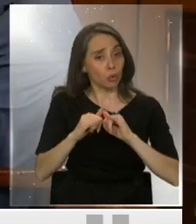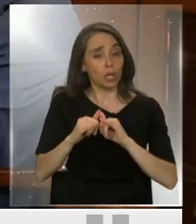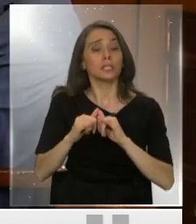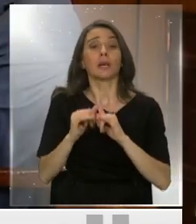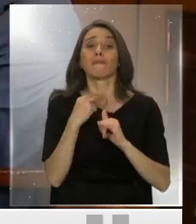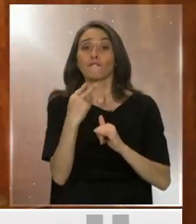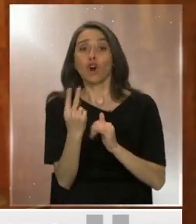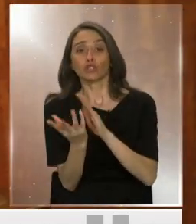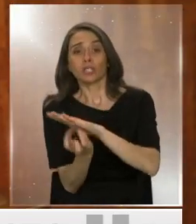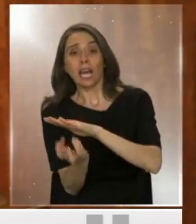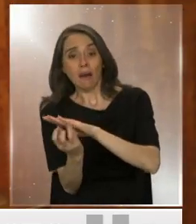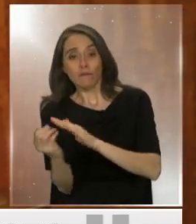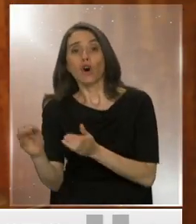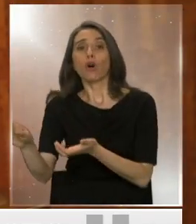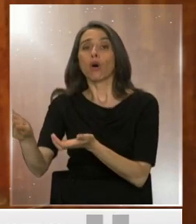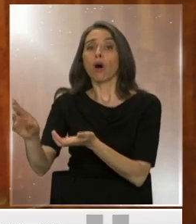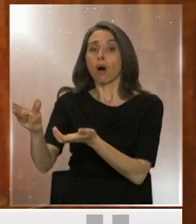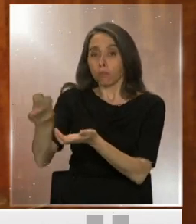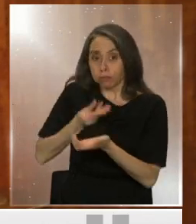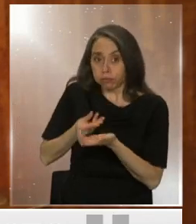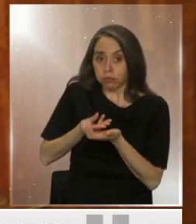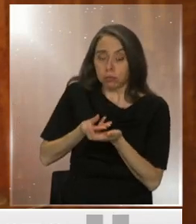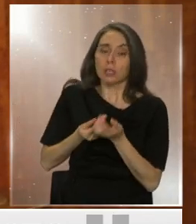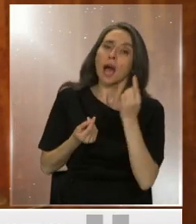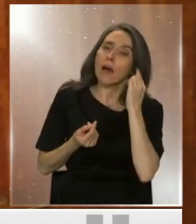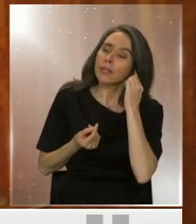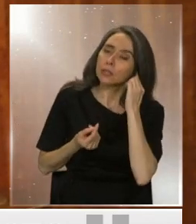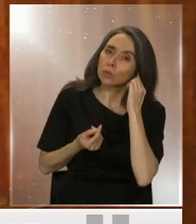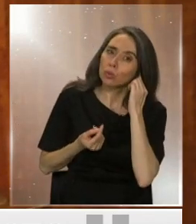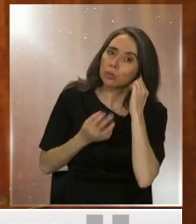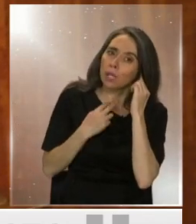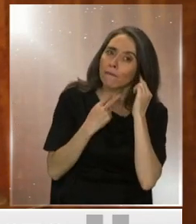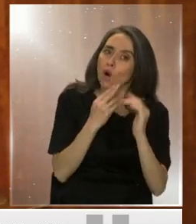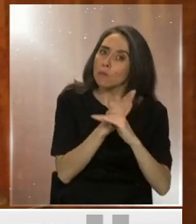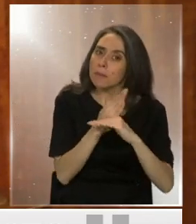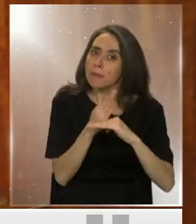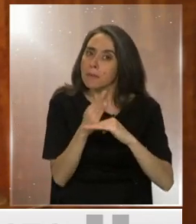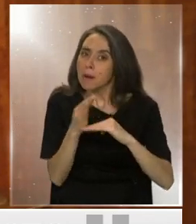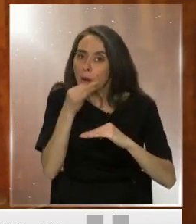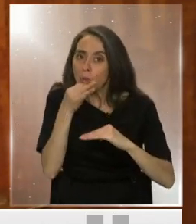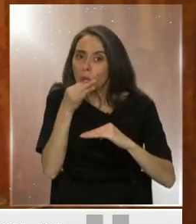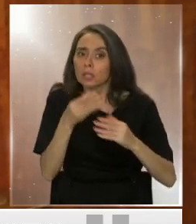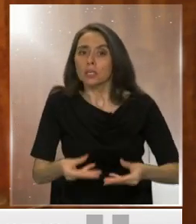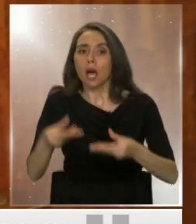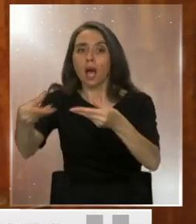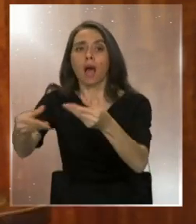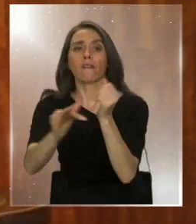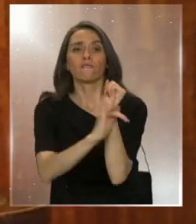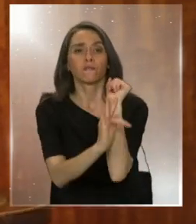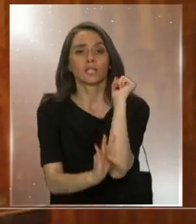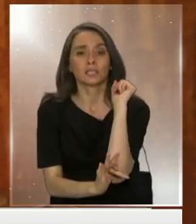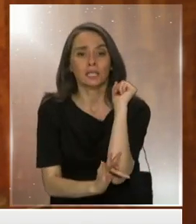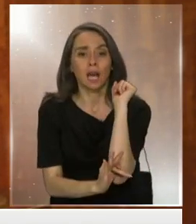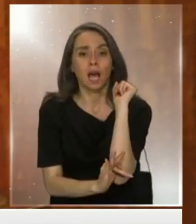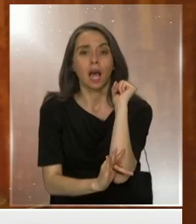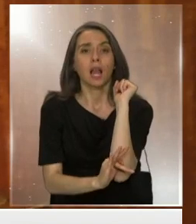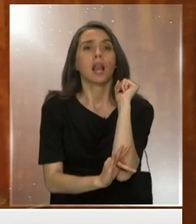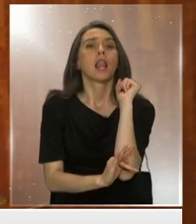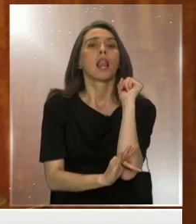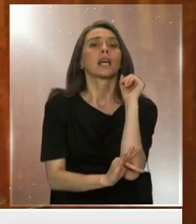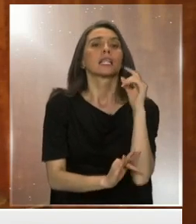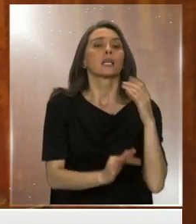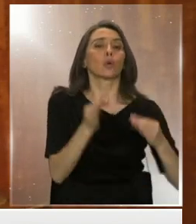mis manos y una vez que lo escuchamos lo pusimos de inmediato a disposición del fiscal y también del fiscal militar